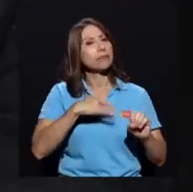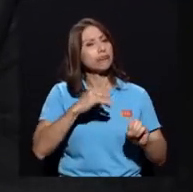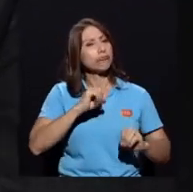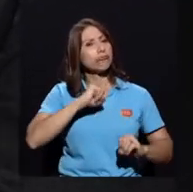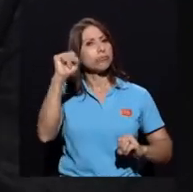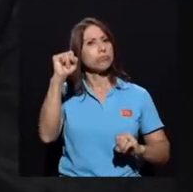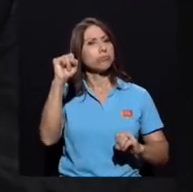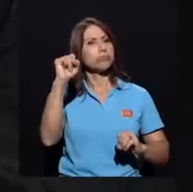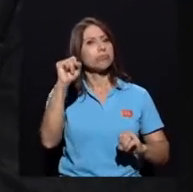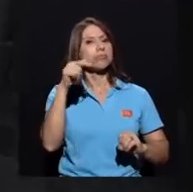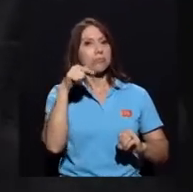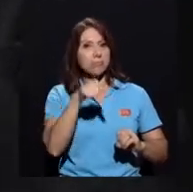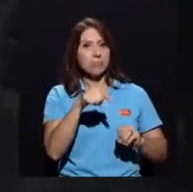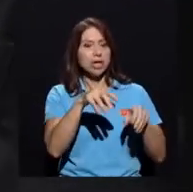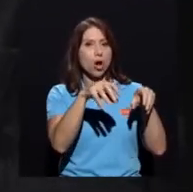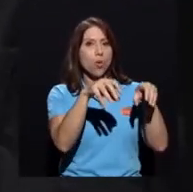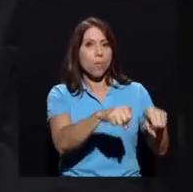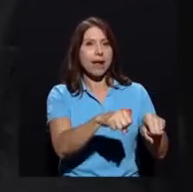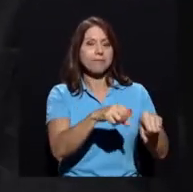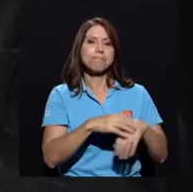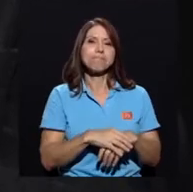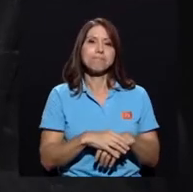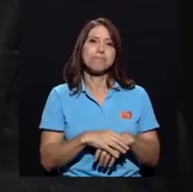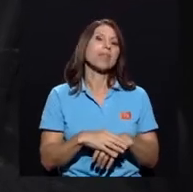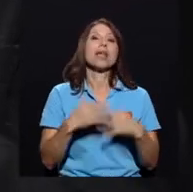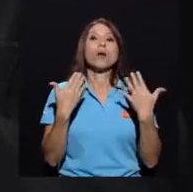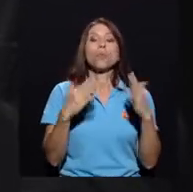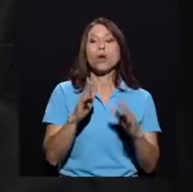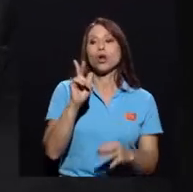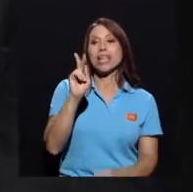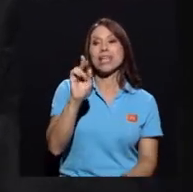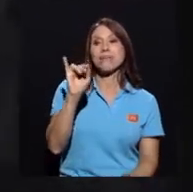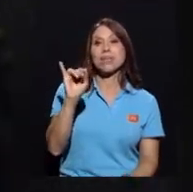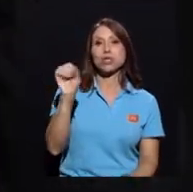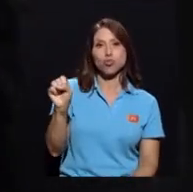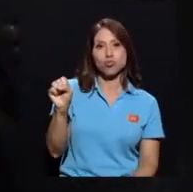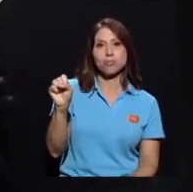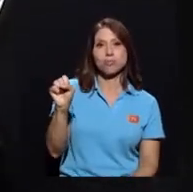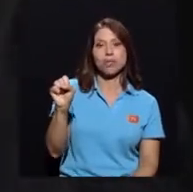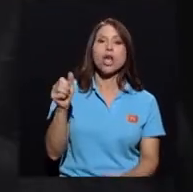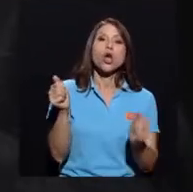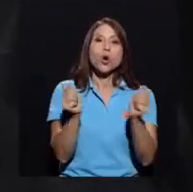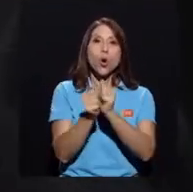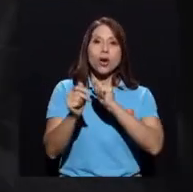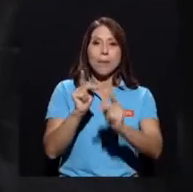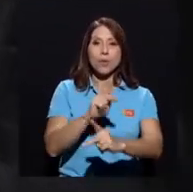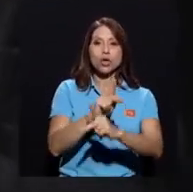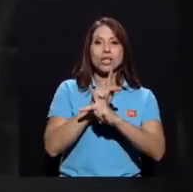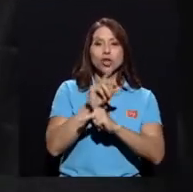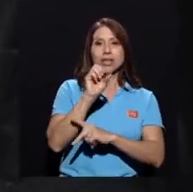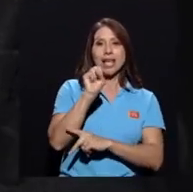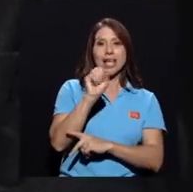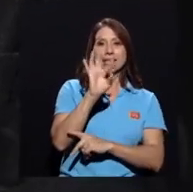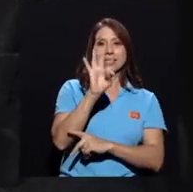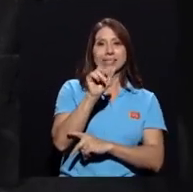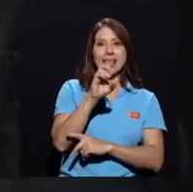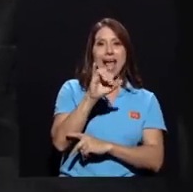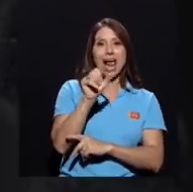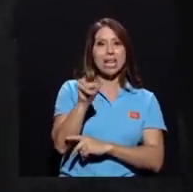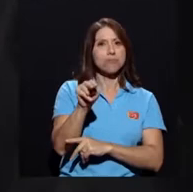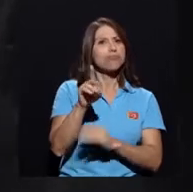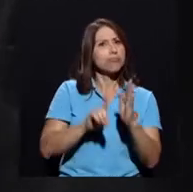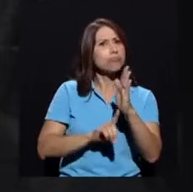y ocupar. Resulta que Kim Il-sung desarrolla, bajo la protección de Stalin, un buen